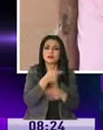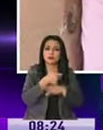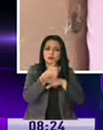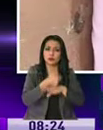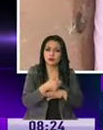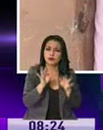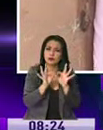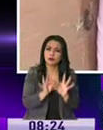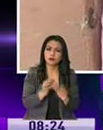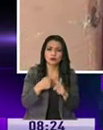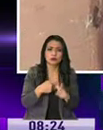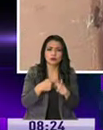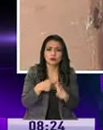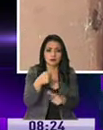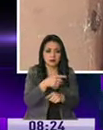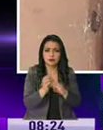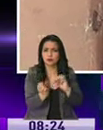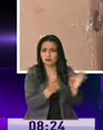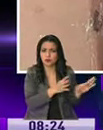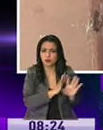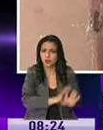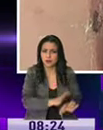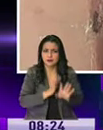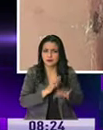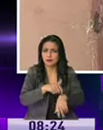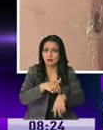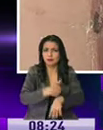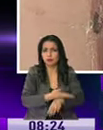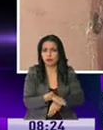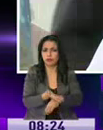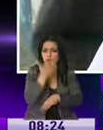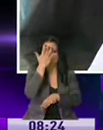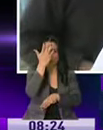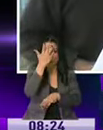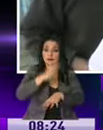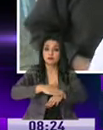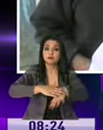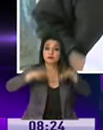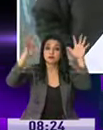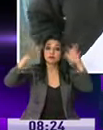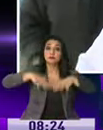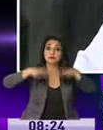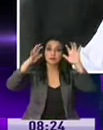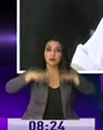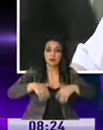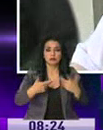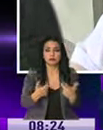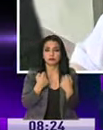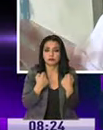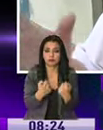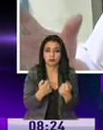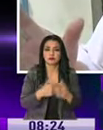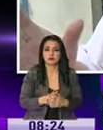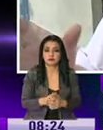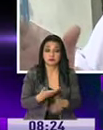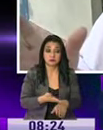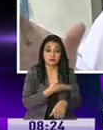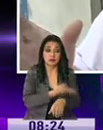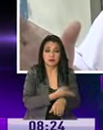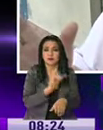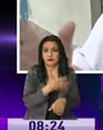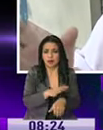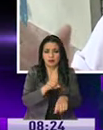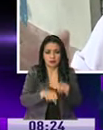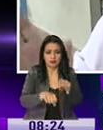arreglo urgente. No podemos dejar pasar más tiempo. ¿El por qué? El invierno que viene es un invierno que ya ha dado muestras. La